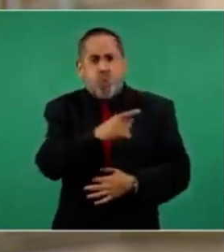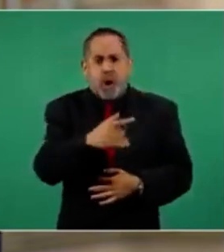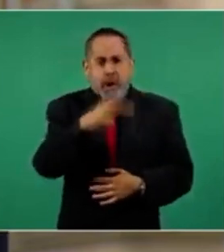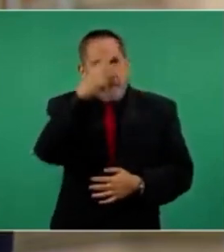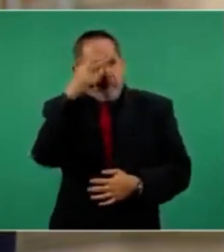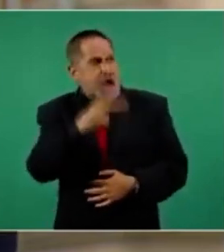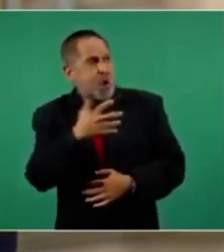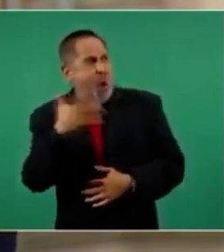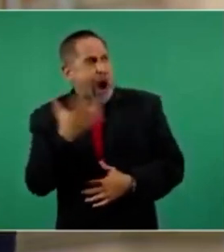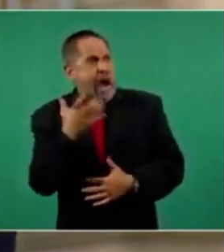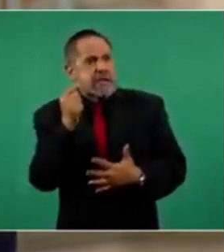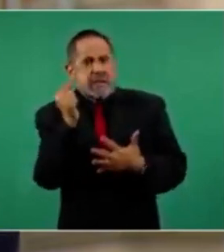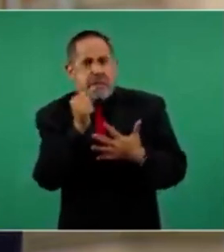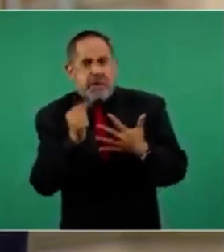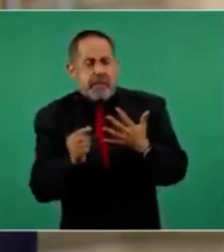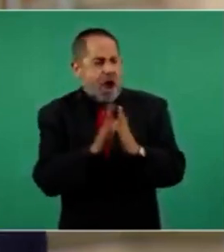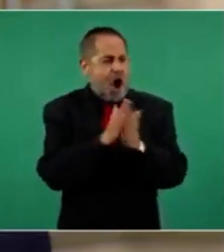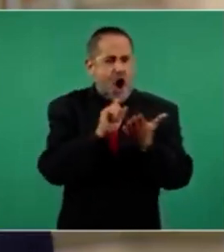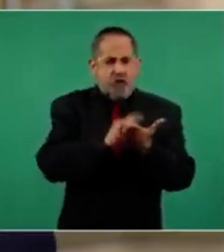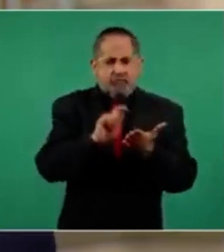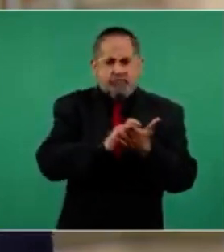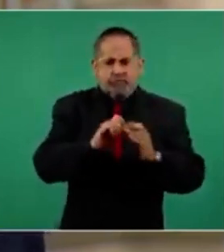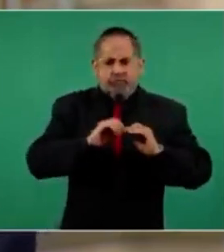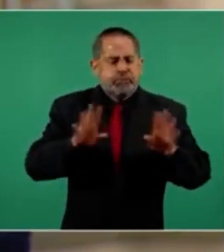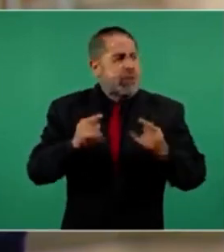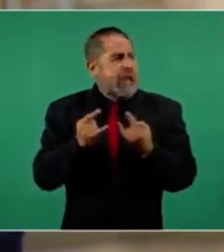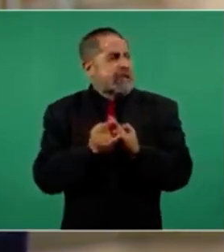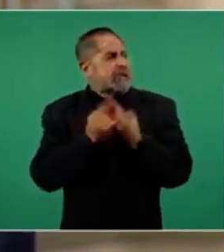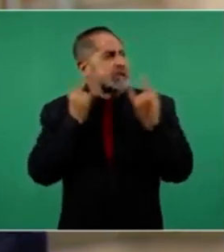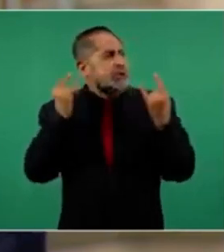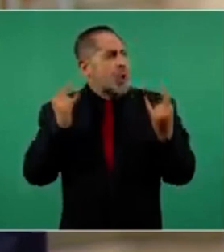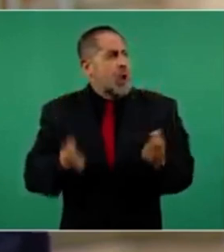diversas en la literatura y la historia de América.